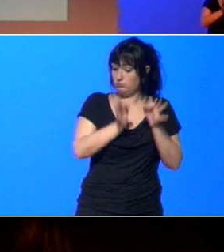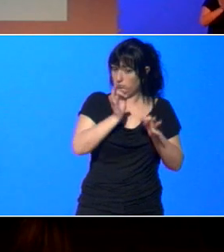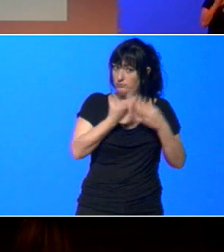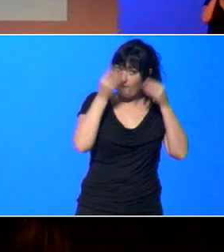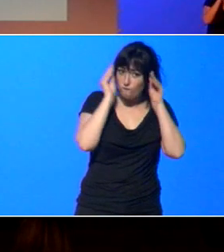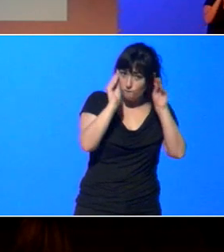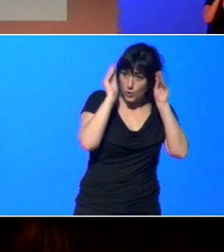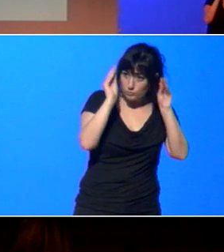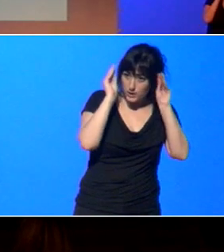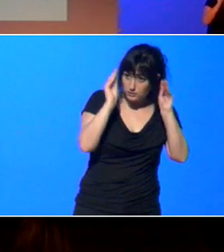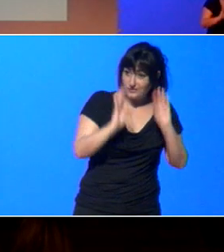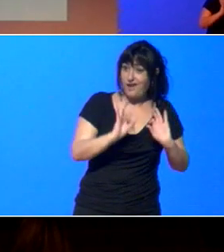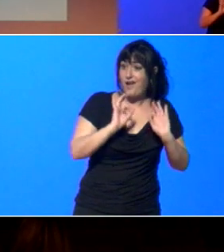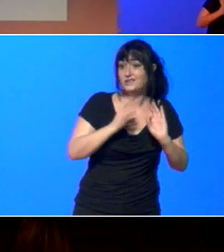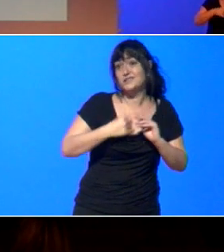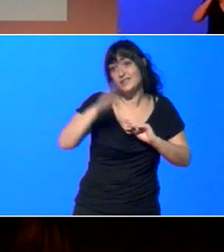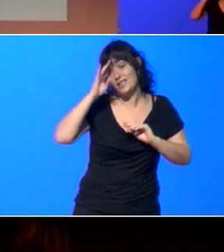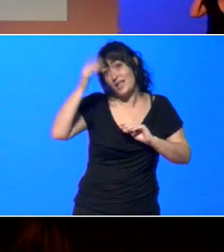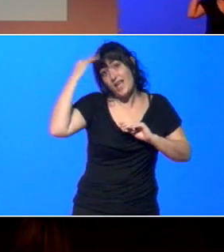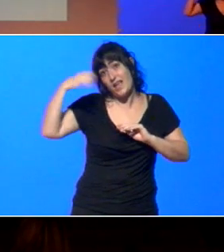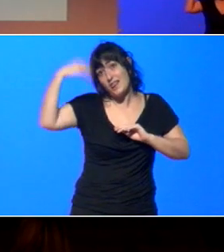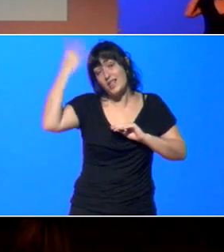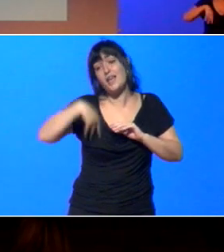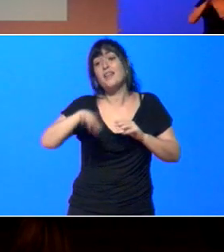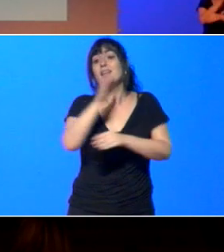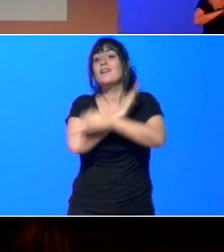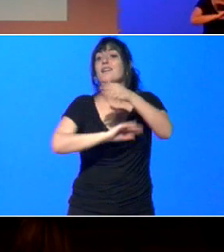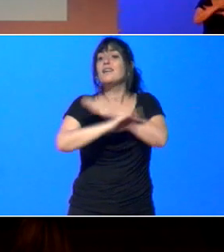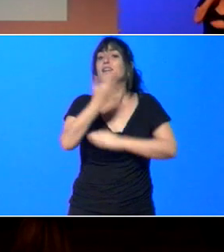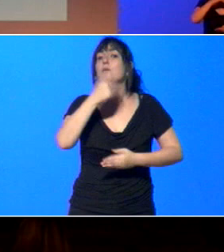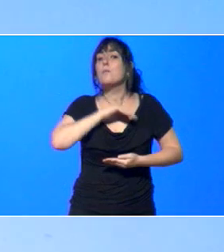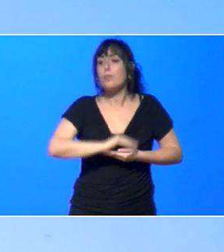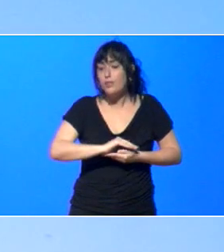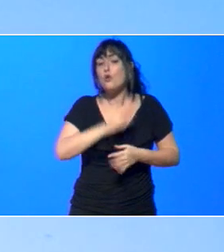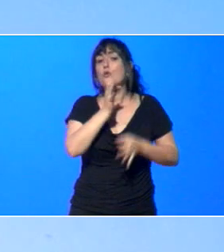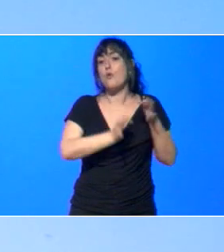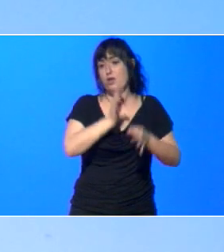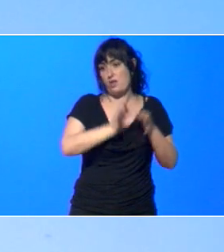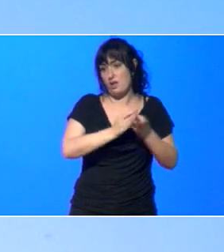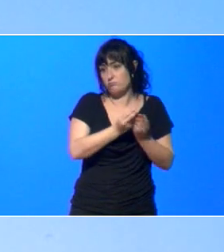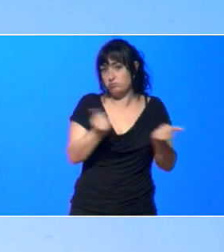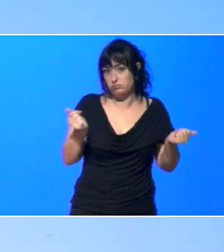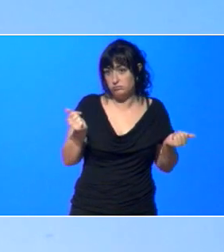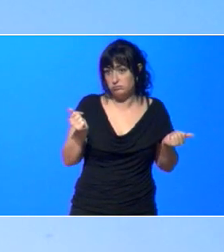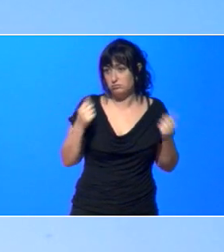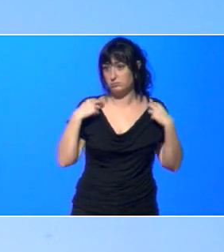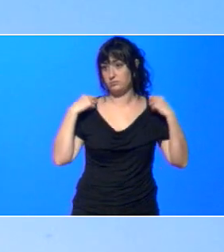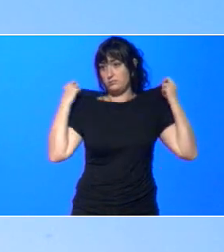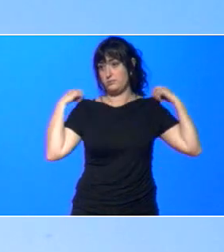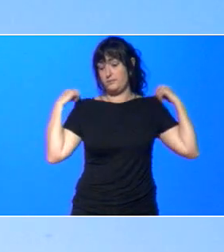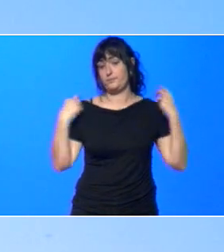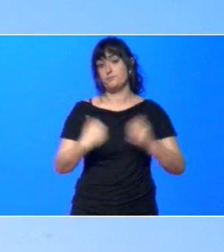de superar la idea de capacidad jurídica formemos auristas así en vez de juntarnos